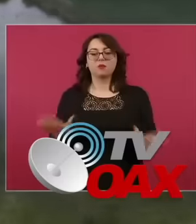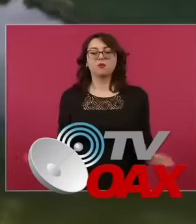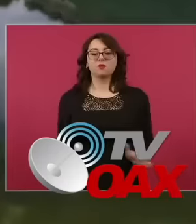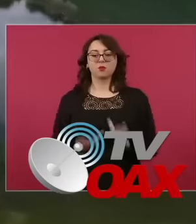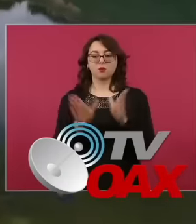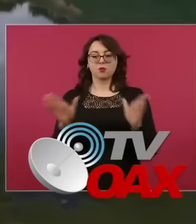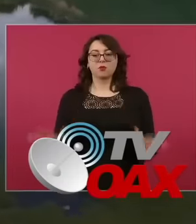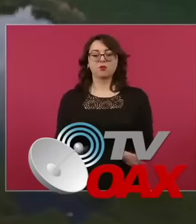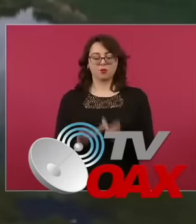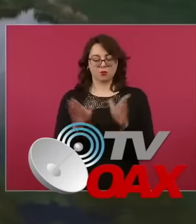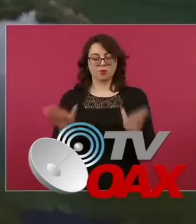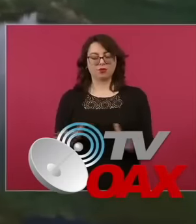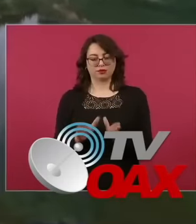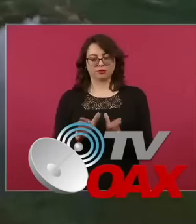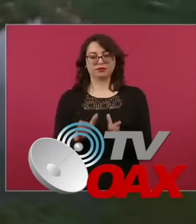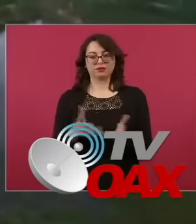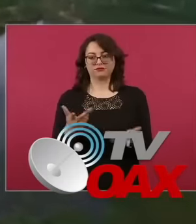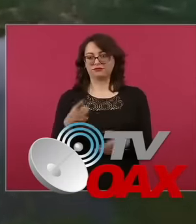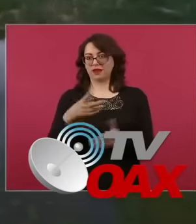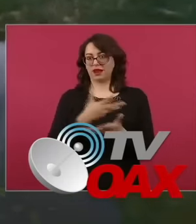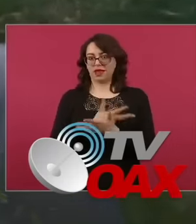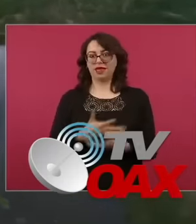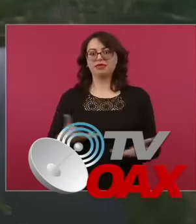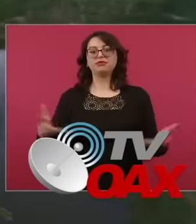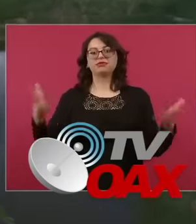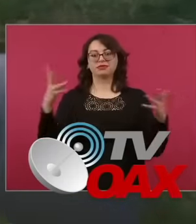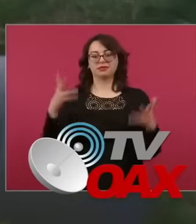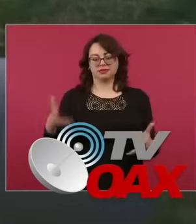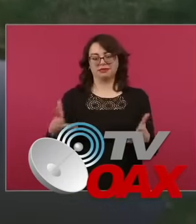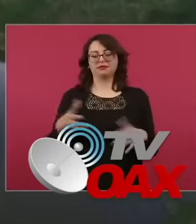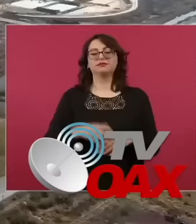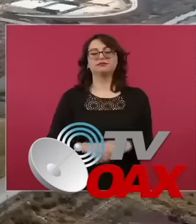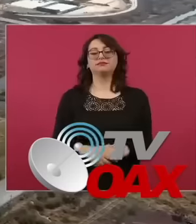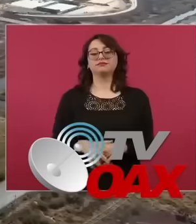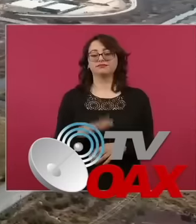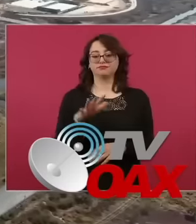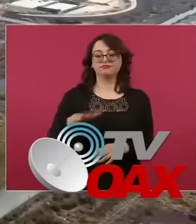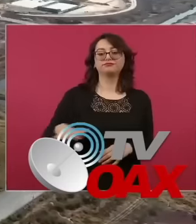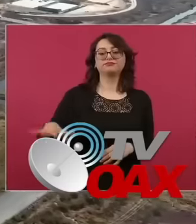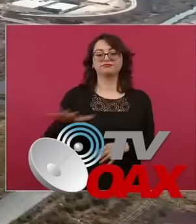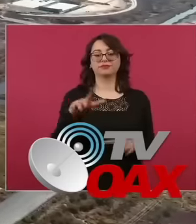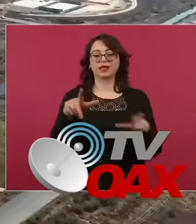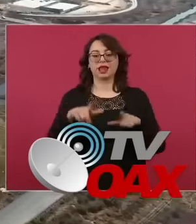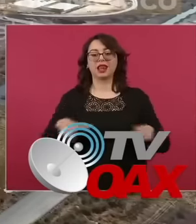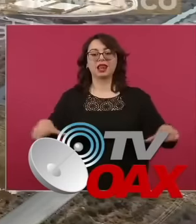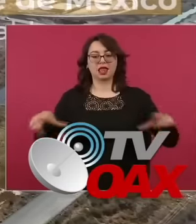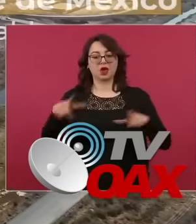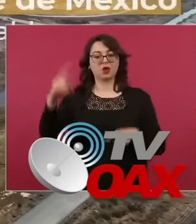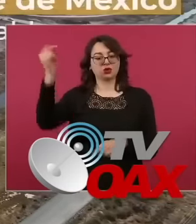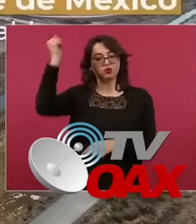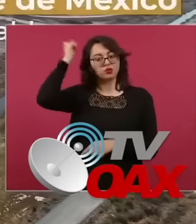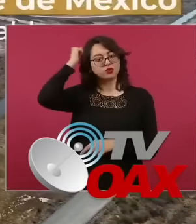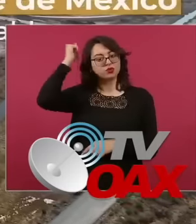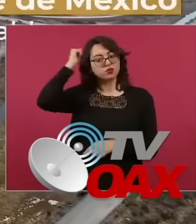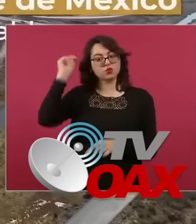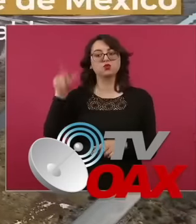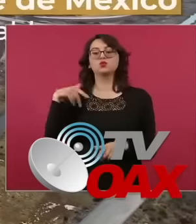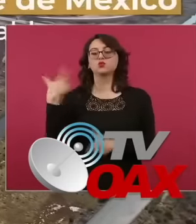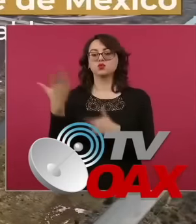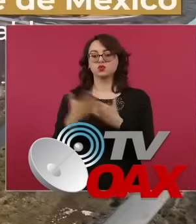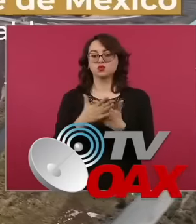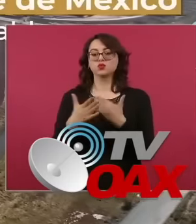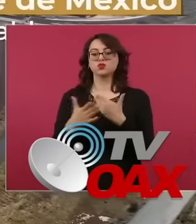a 40 veces el área del estadi azteca el parque ecológico lago de Texcoco se convertirá en un